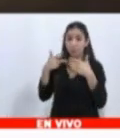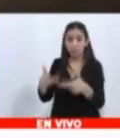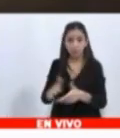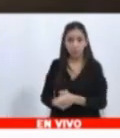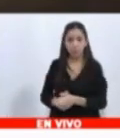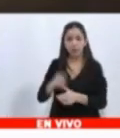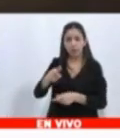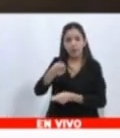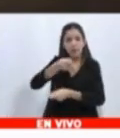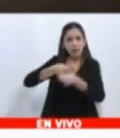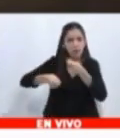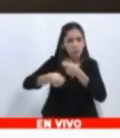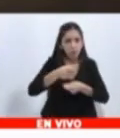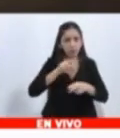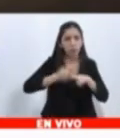que